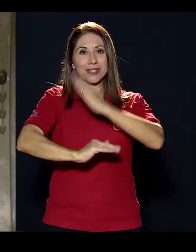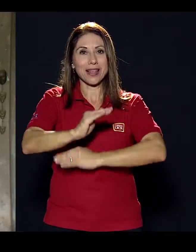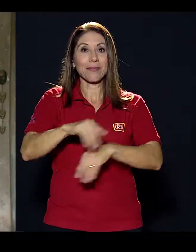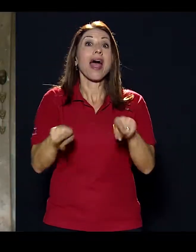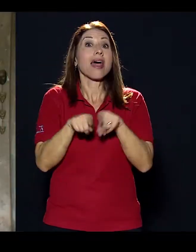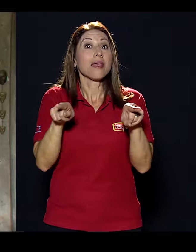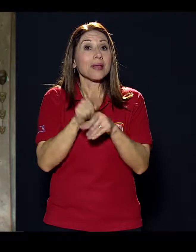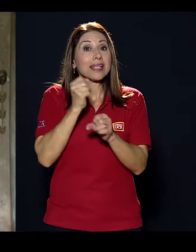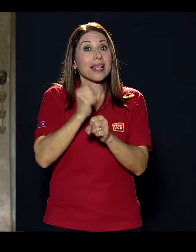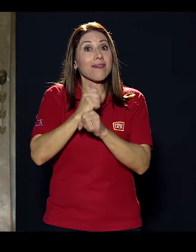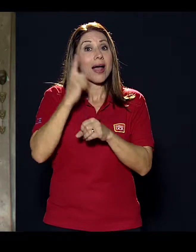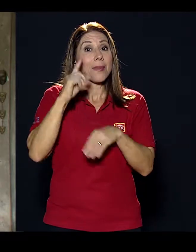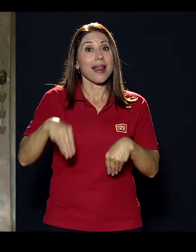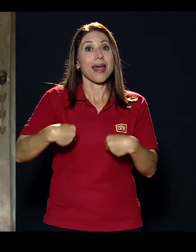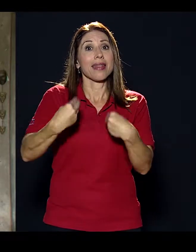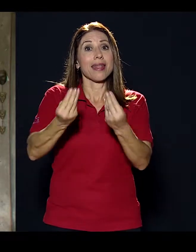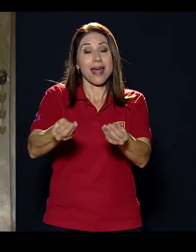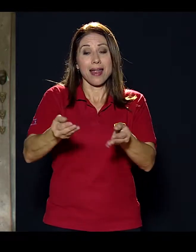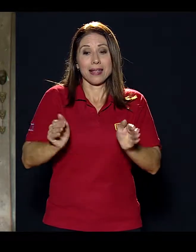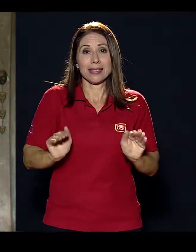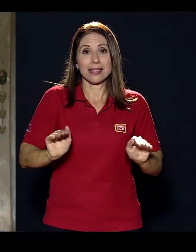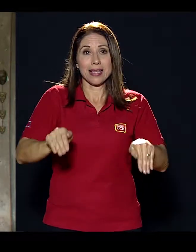sillas de ruedas a personas que las perdieron.